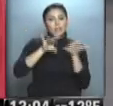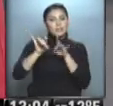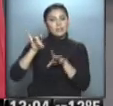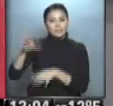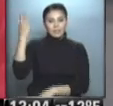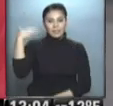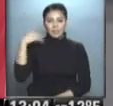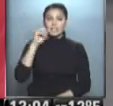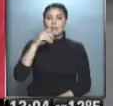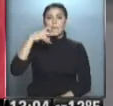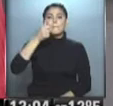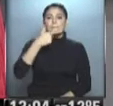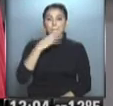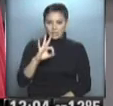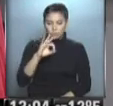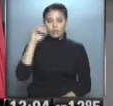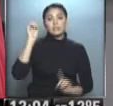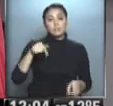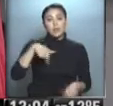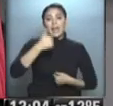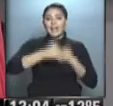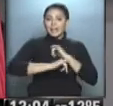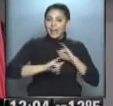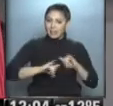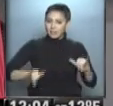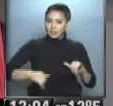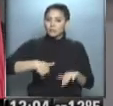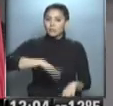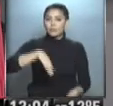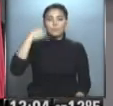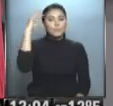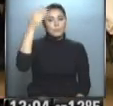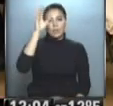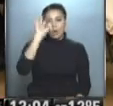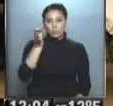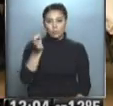abiertas, simultáneas y obligatorias. Mientras tanto, los candidatos se ponen en marcha de cara a octubre.